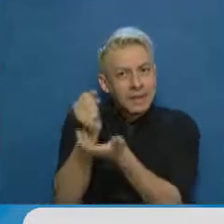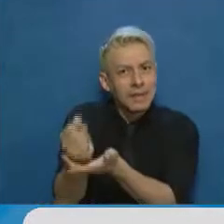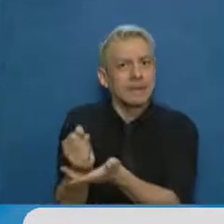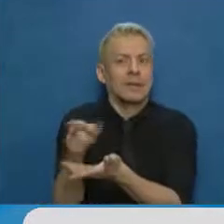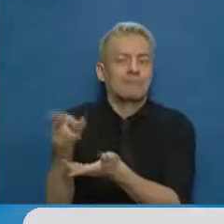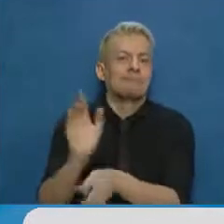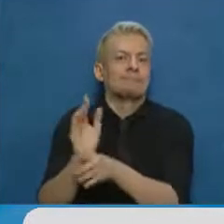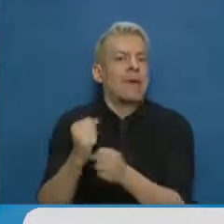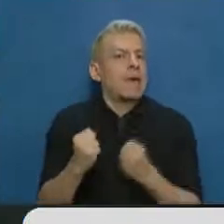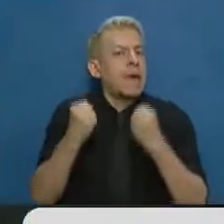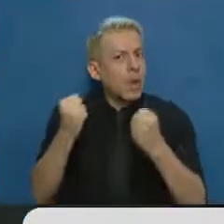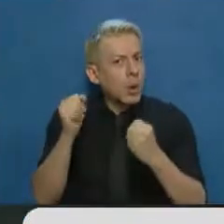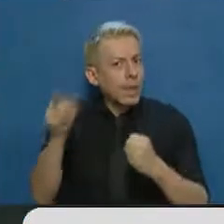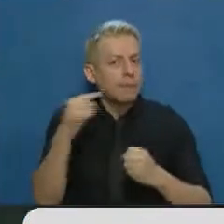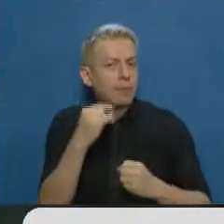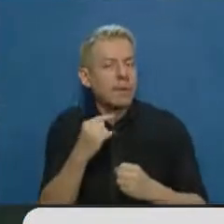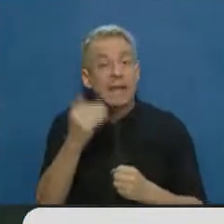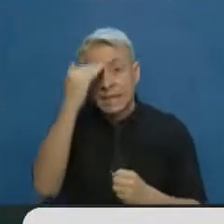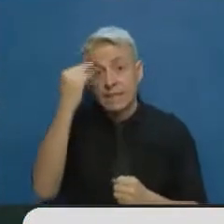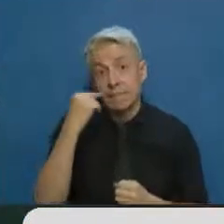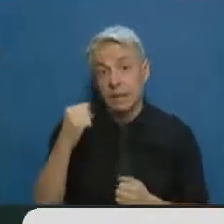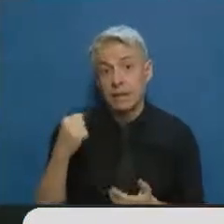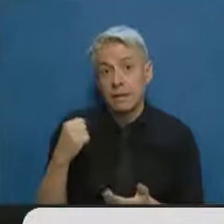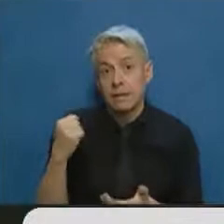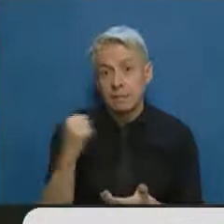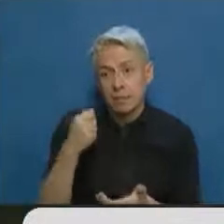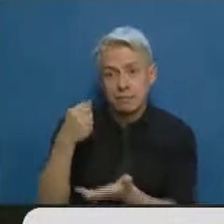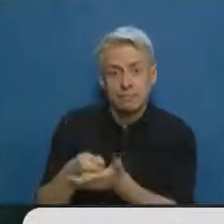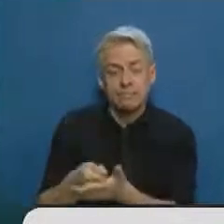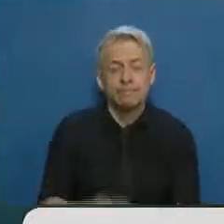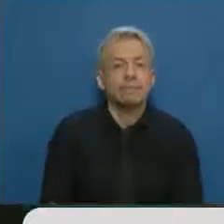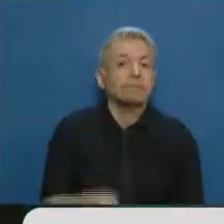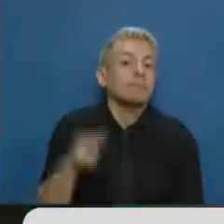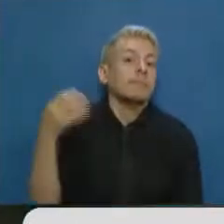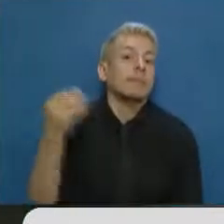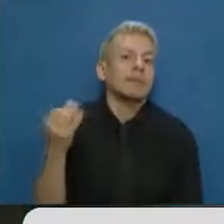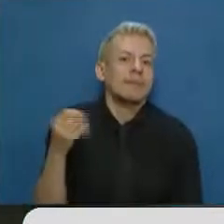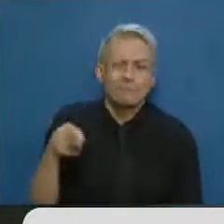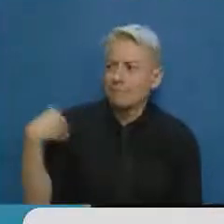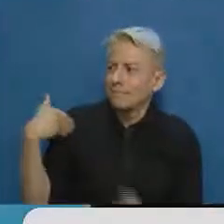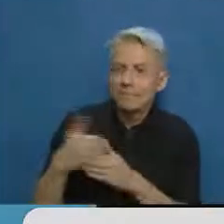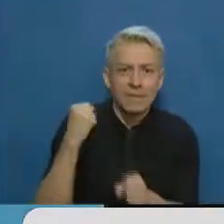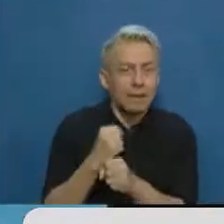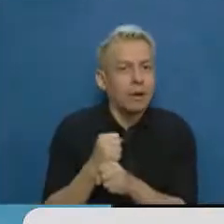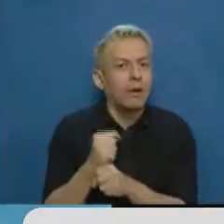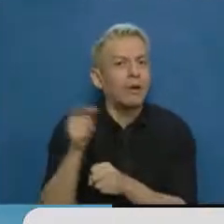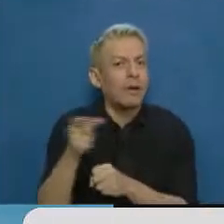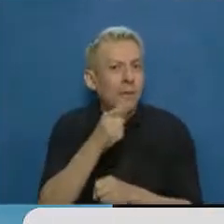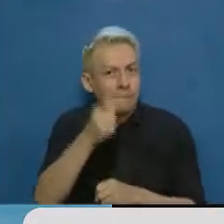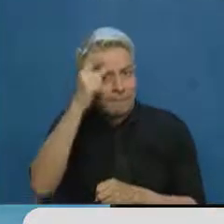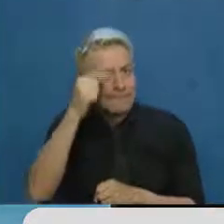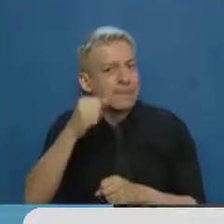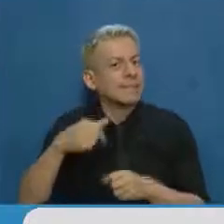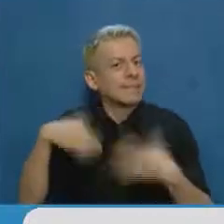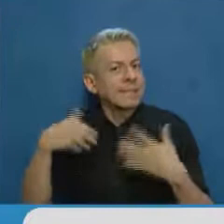nuestros héroes del departamento, de 15.000 pesos. Es una ayuda extraordinaria por el trabajo que vienen haciendo. Los bomberos de nuestro departamento no escapan